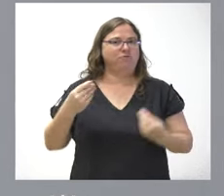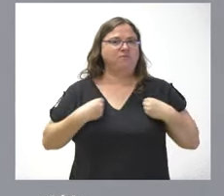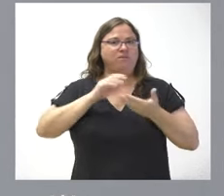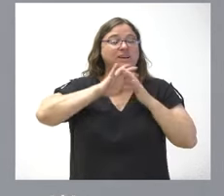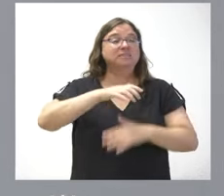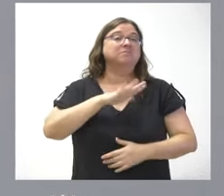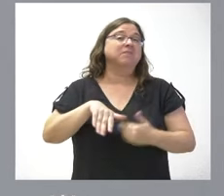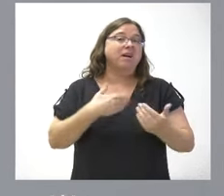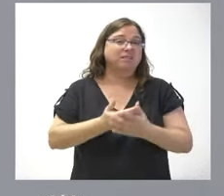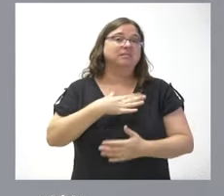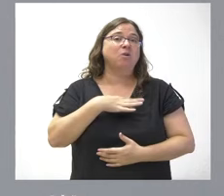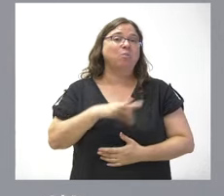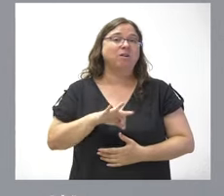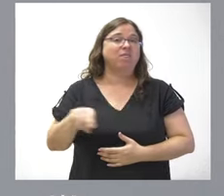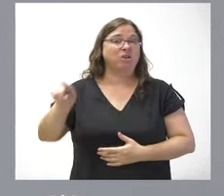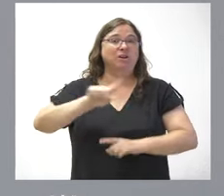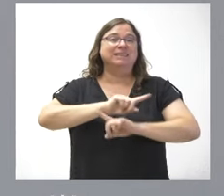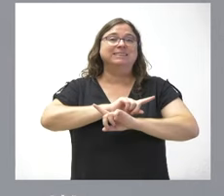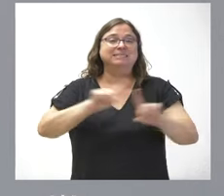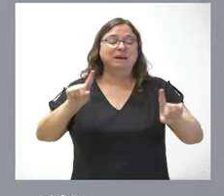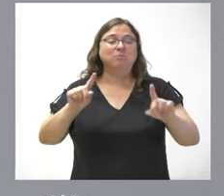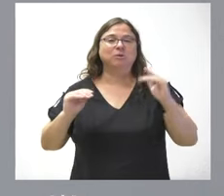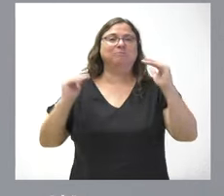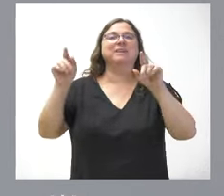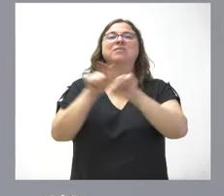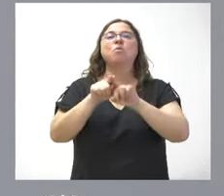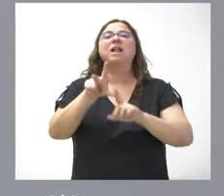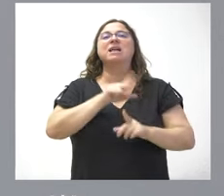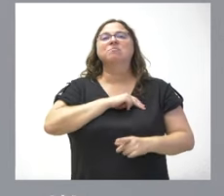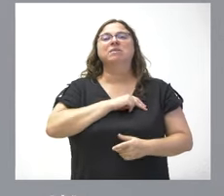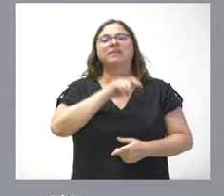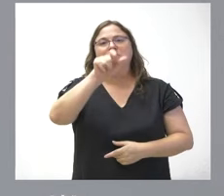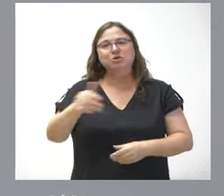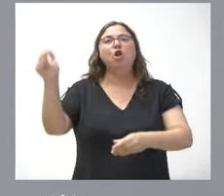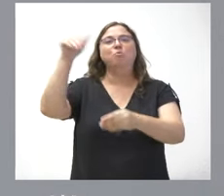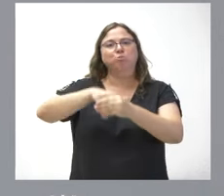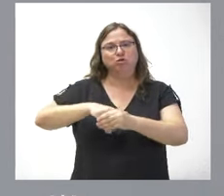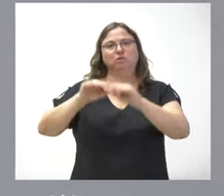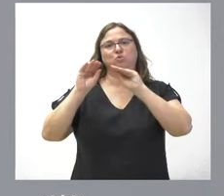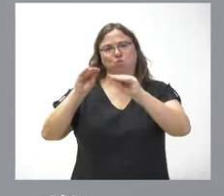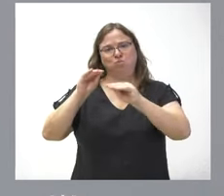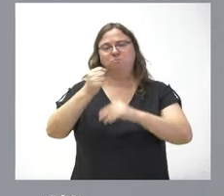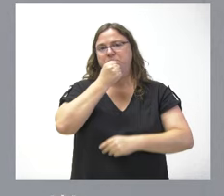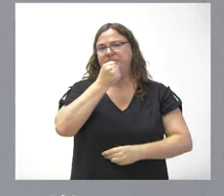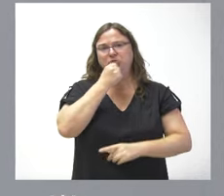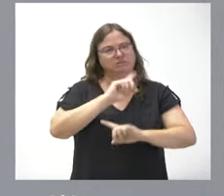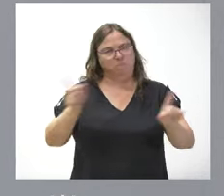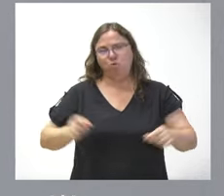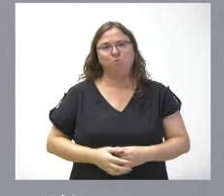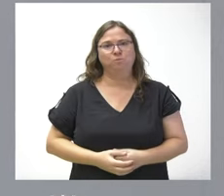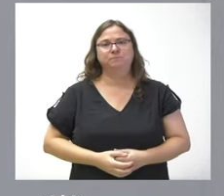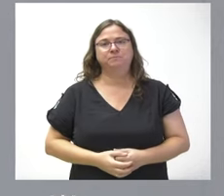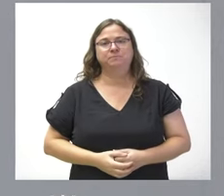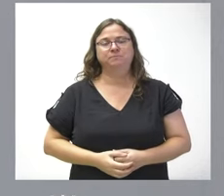atrevería a decir que tampoco está a la altura de lo que merecen los propios votantes de del psoe en Castilla y león